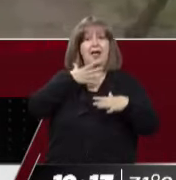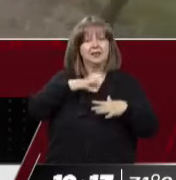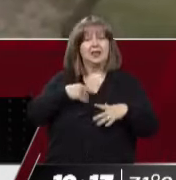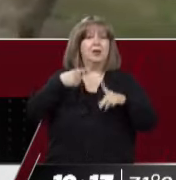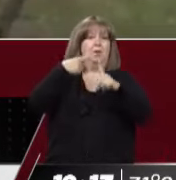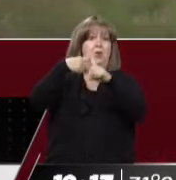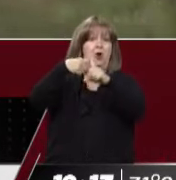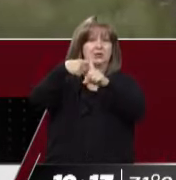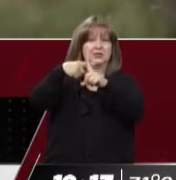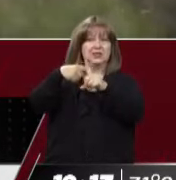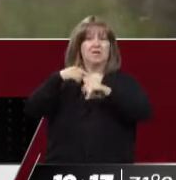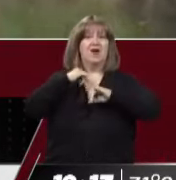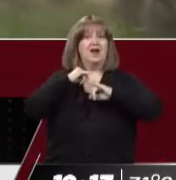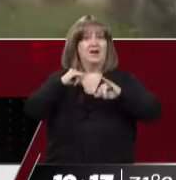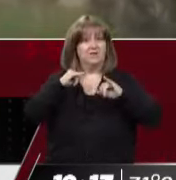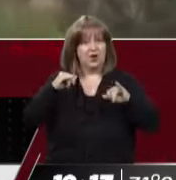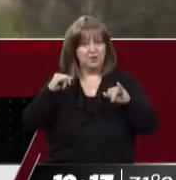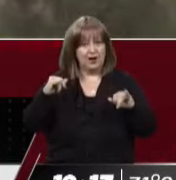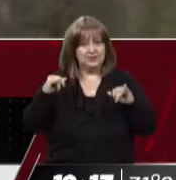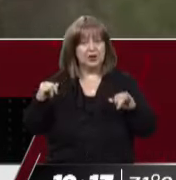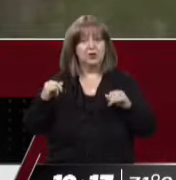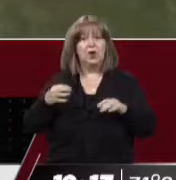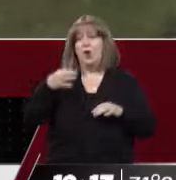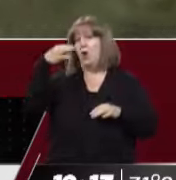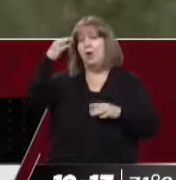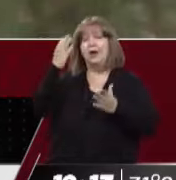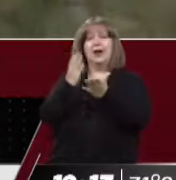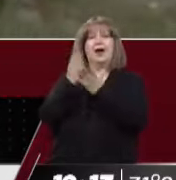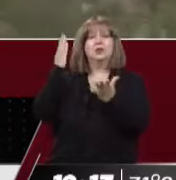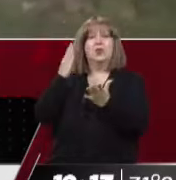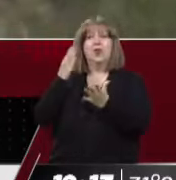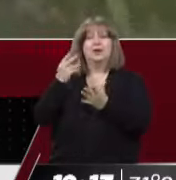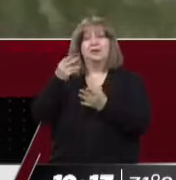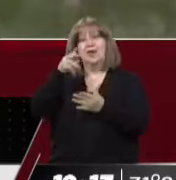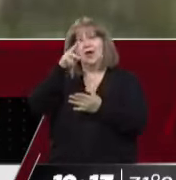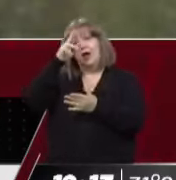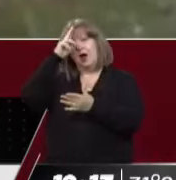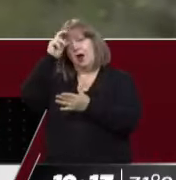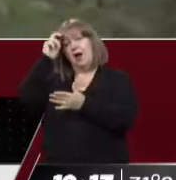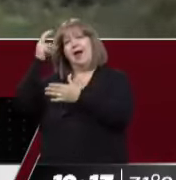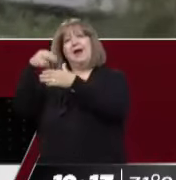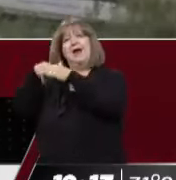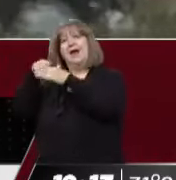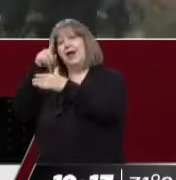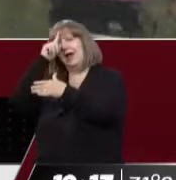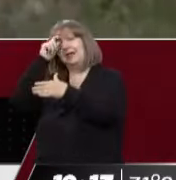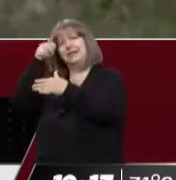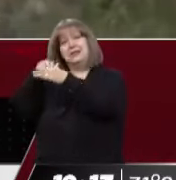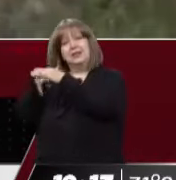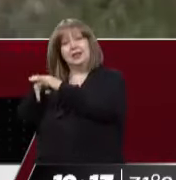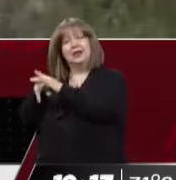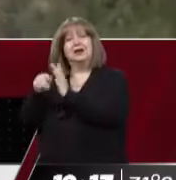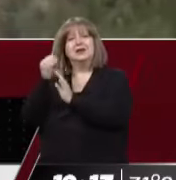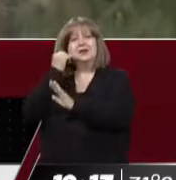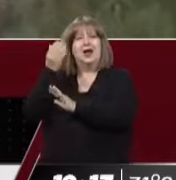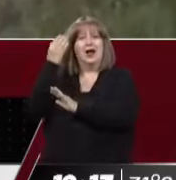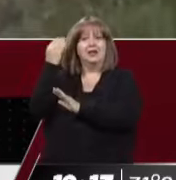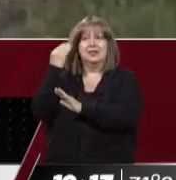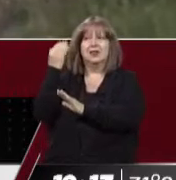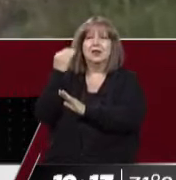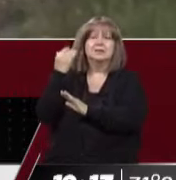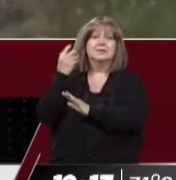está recuperando la única estudiante, como les decíamos, que quedó internada después de este trágico accidente.